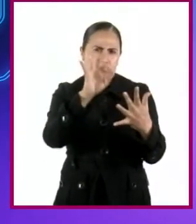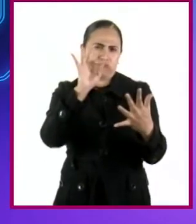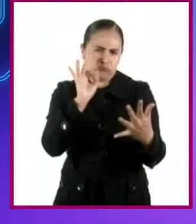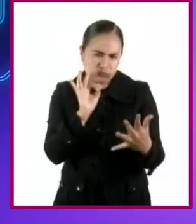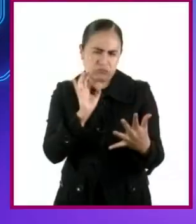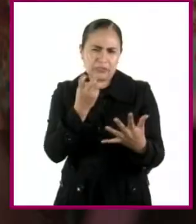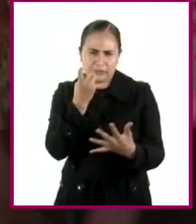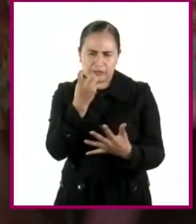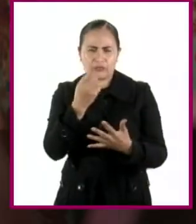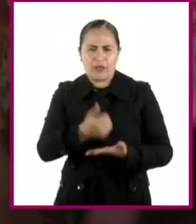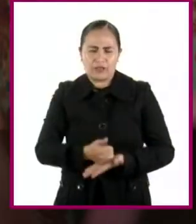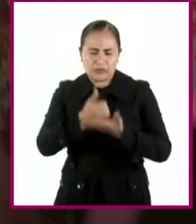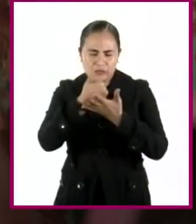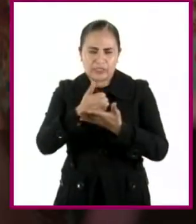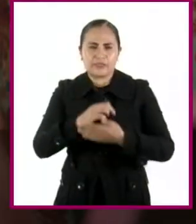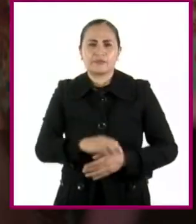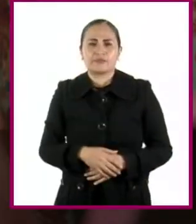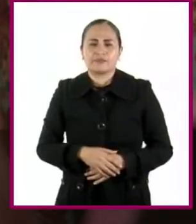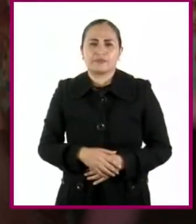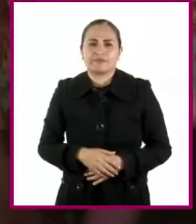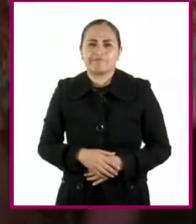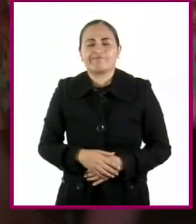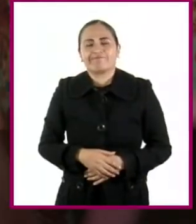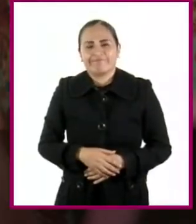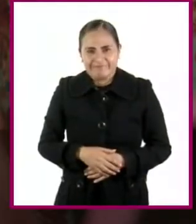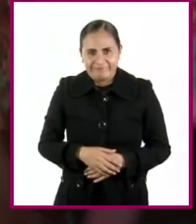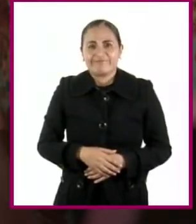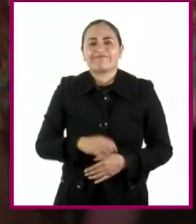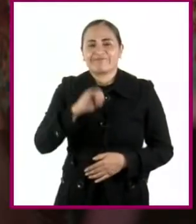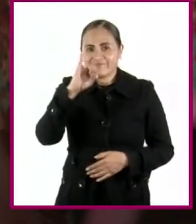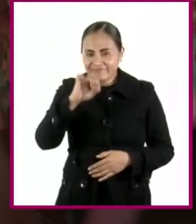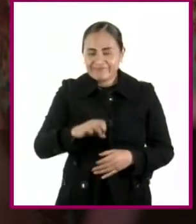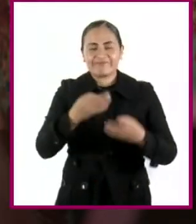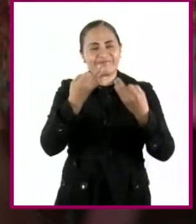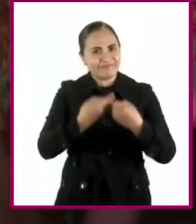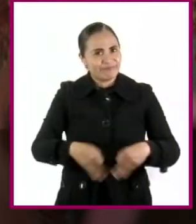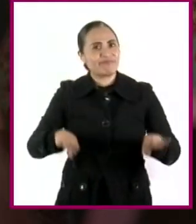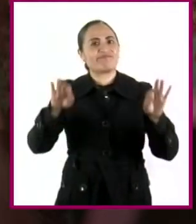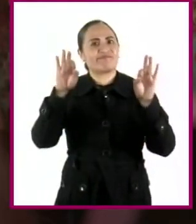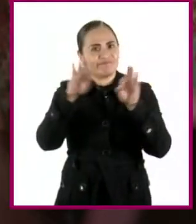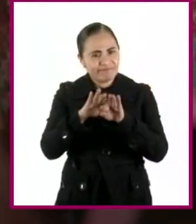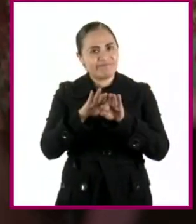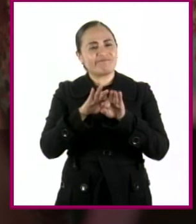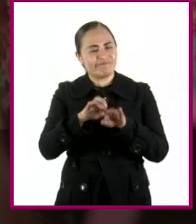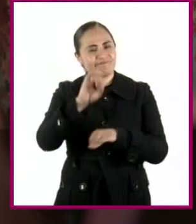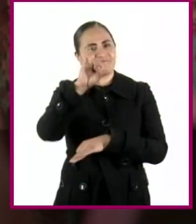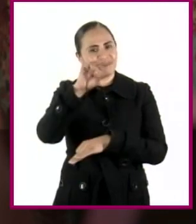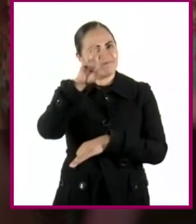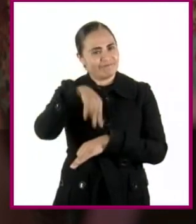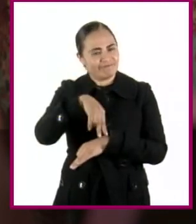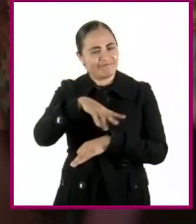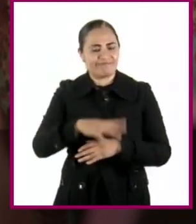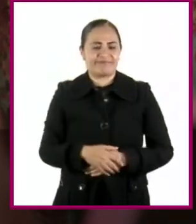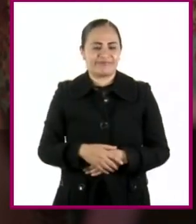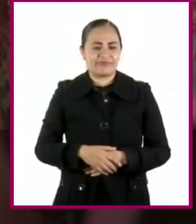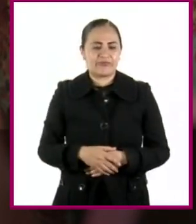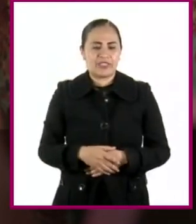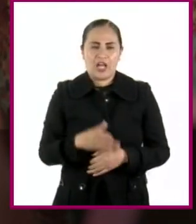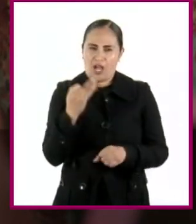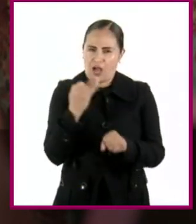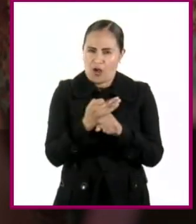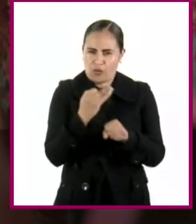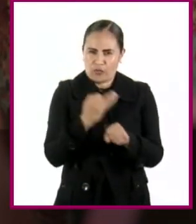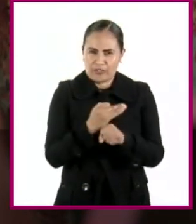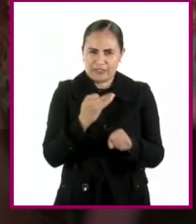situaciones inesperadas. Definitivamente eso es importantísimo en la vida. Hay que estar al tiro